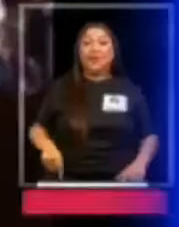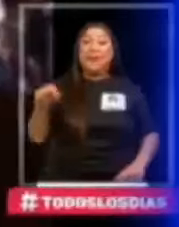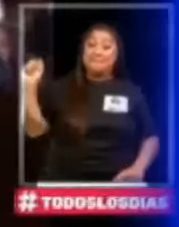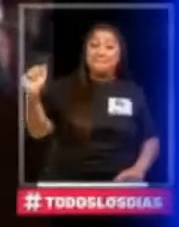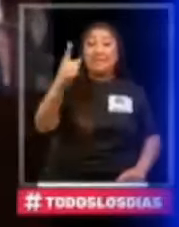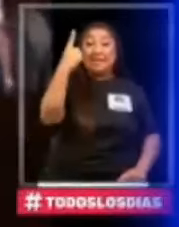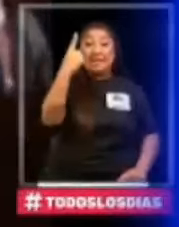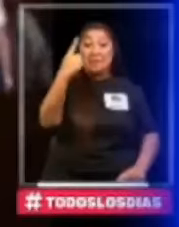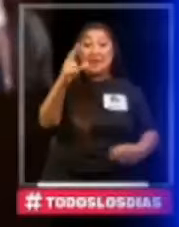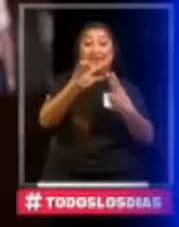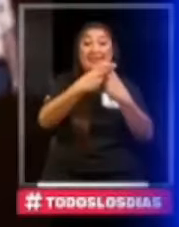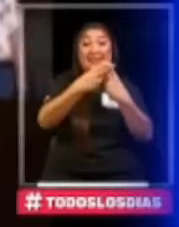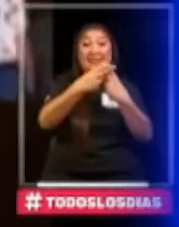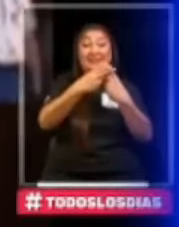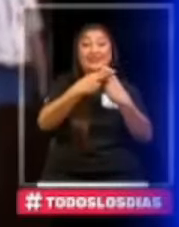Queremos pedir